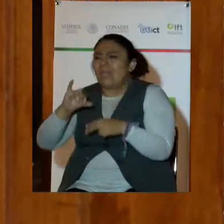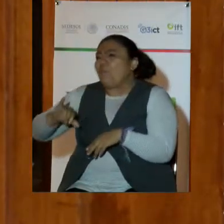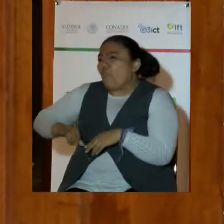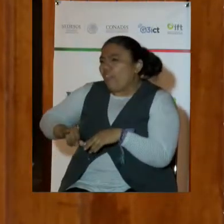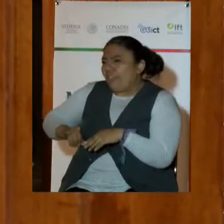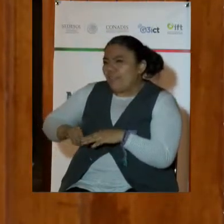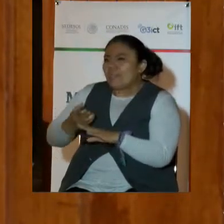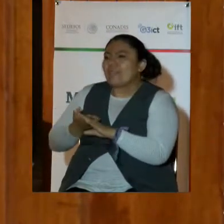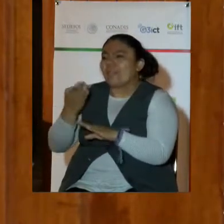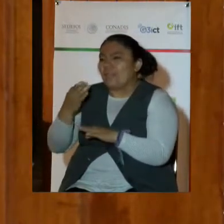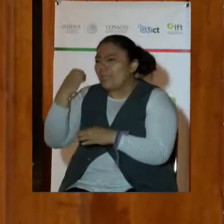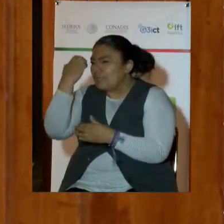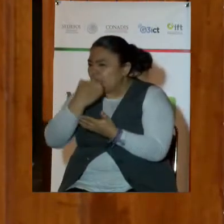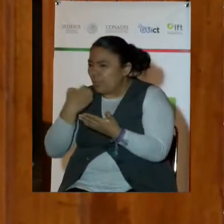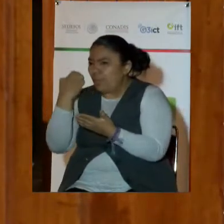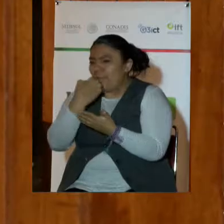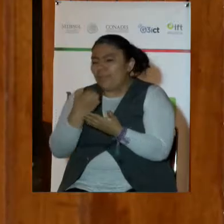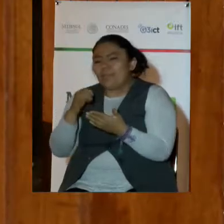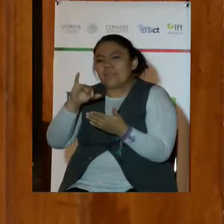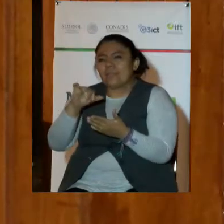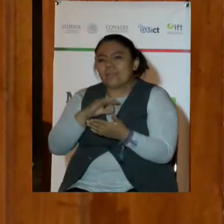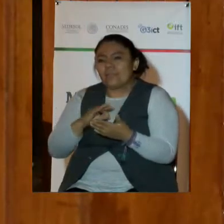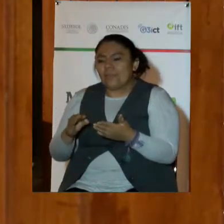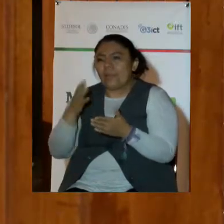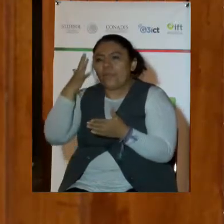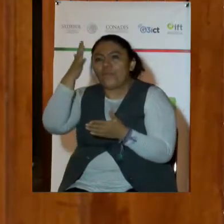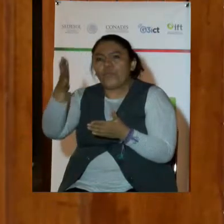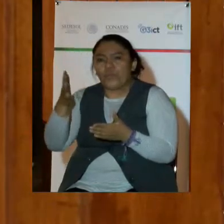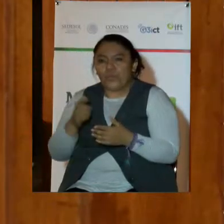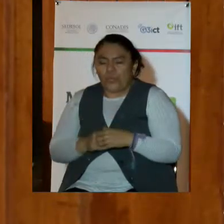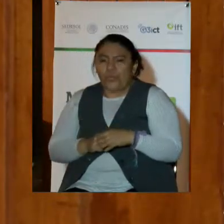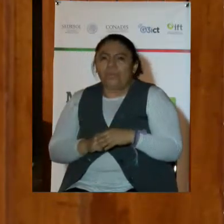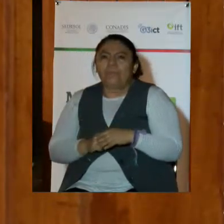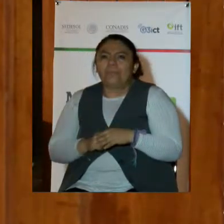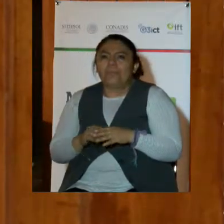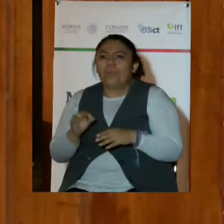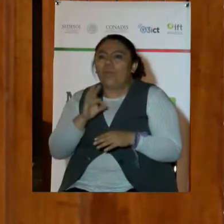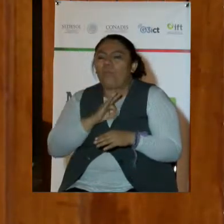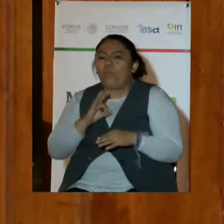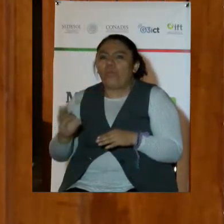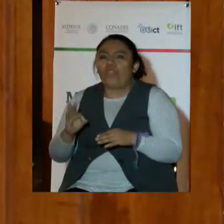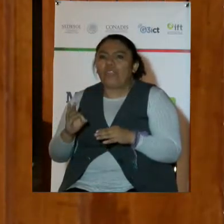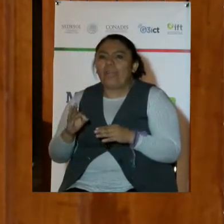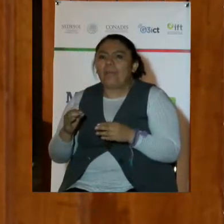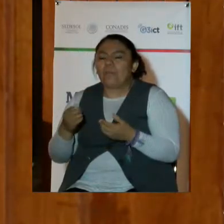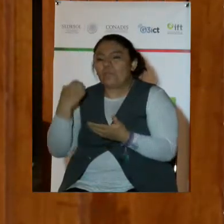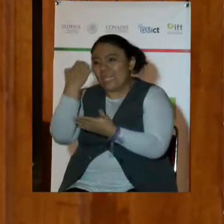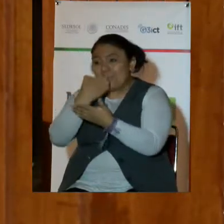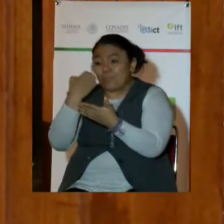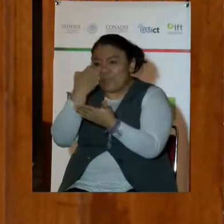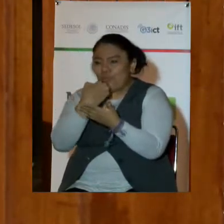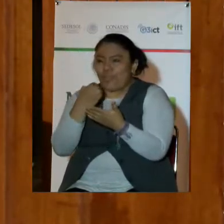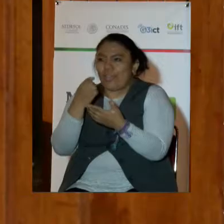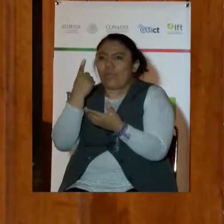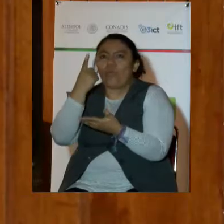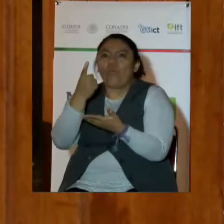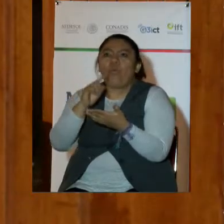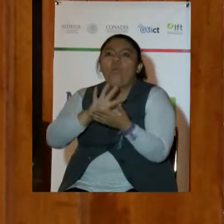por supuesto, eso excede de la forma, digo, y no es un servicio concebido en forma distinta,